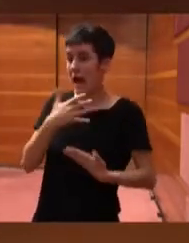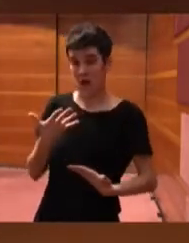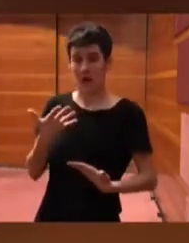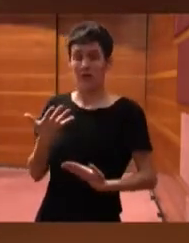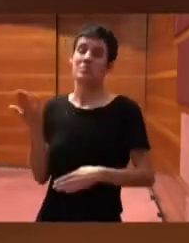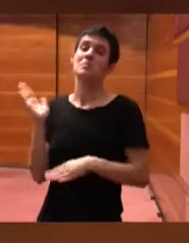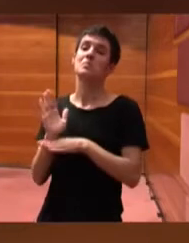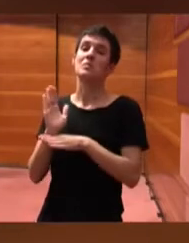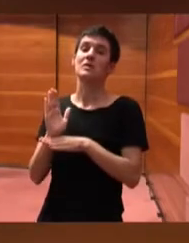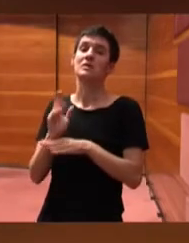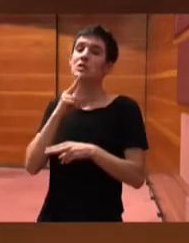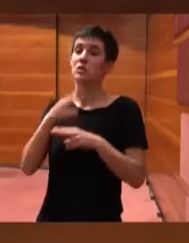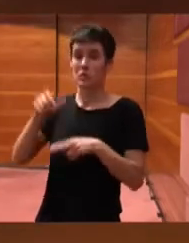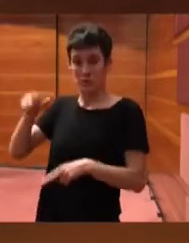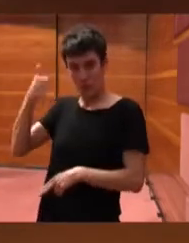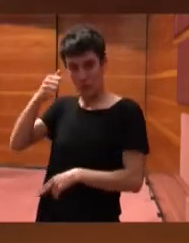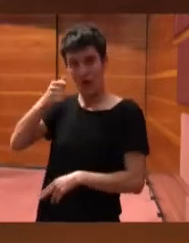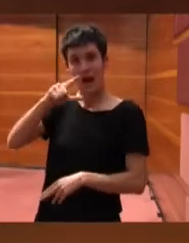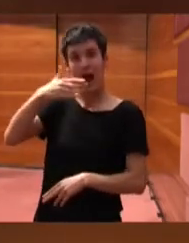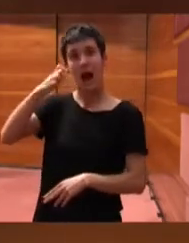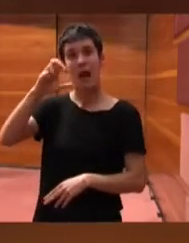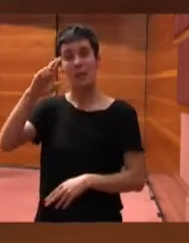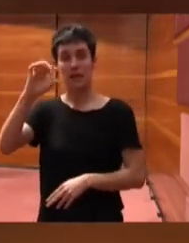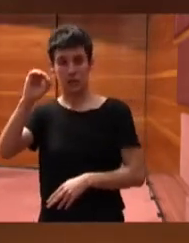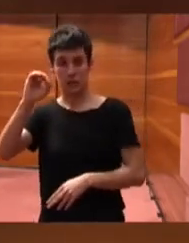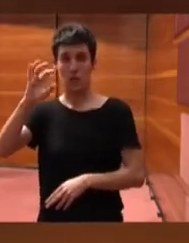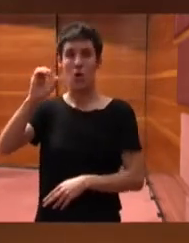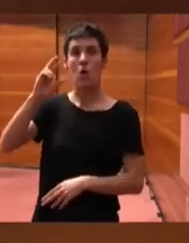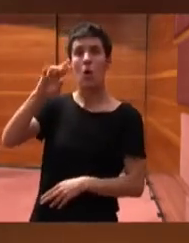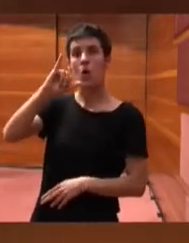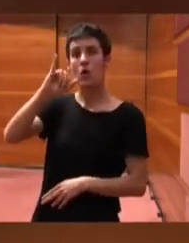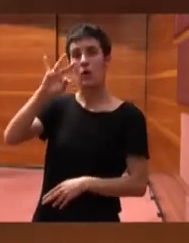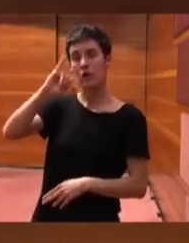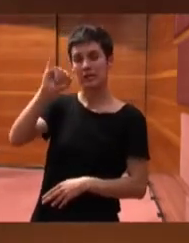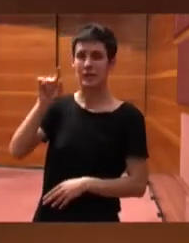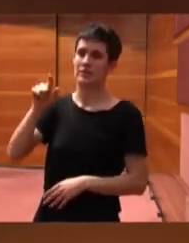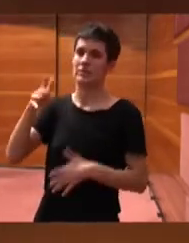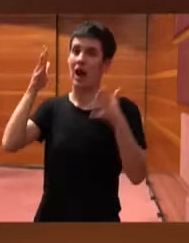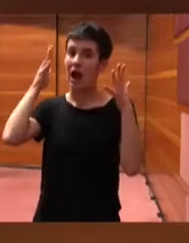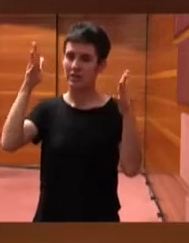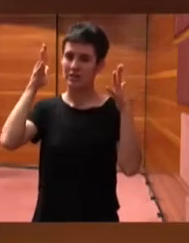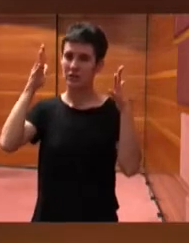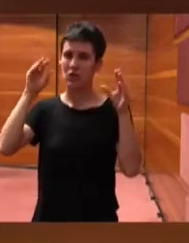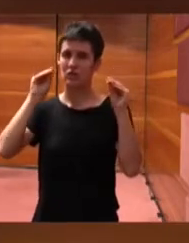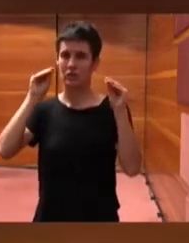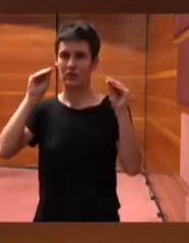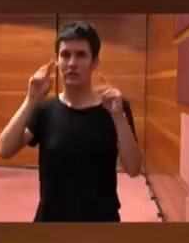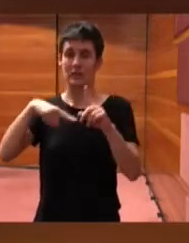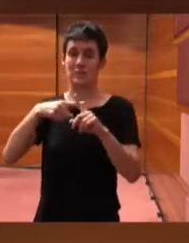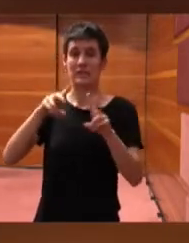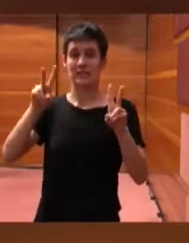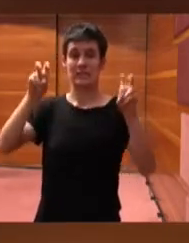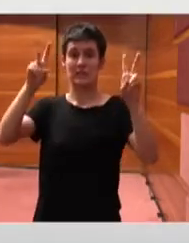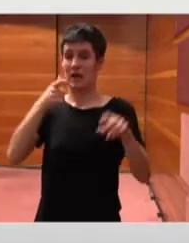a Alberto Ortiz de Zárate. Es asesor, conferenciante y docente en materia de Open